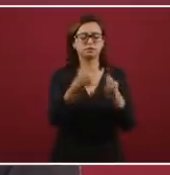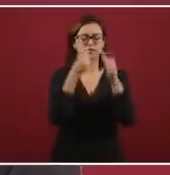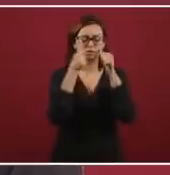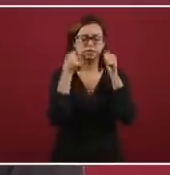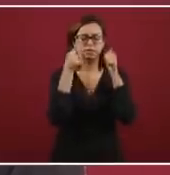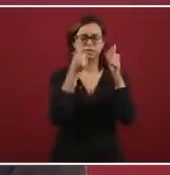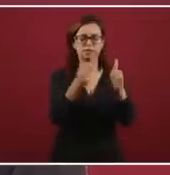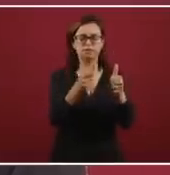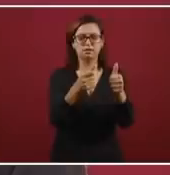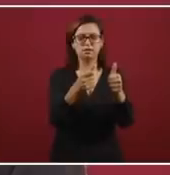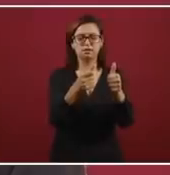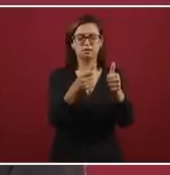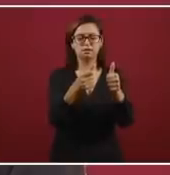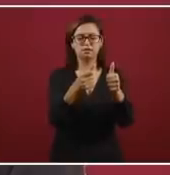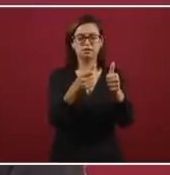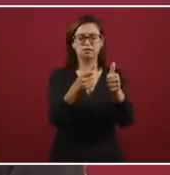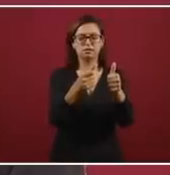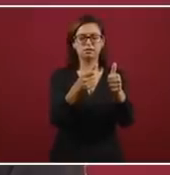atendiendo